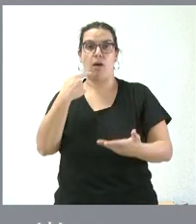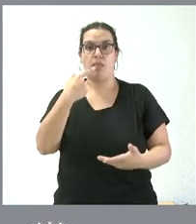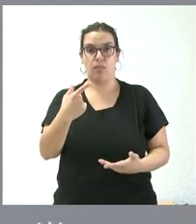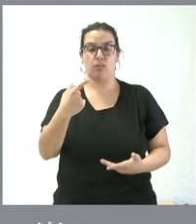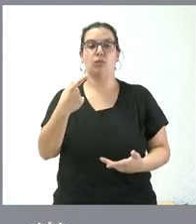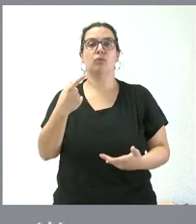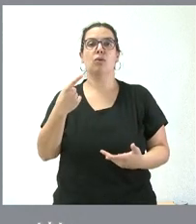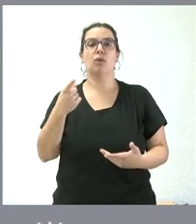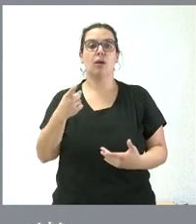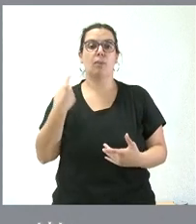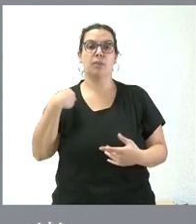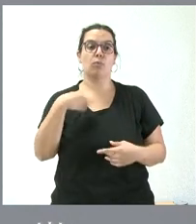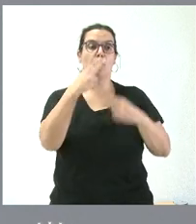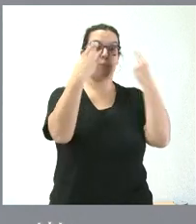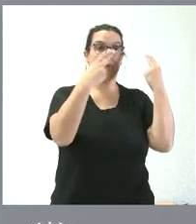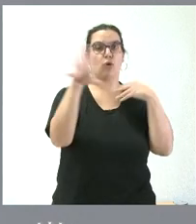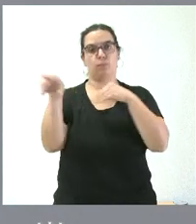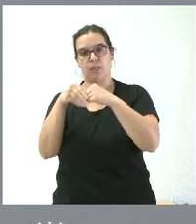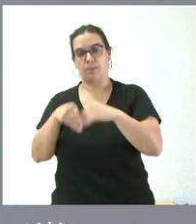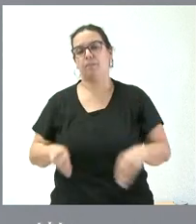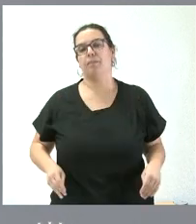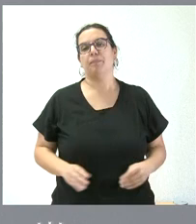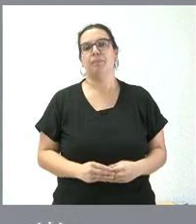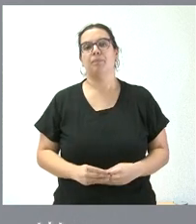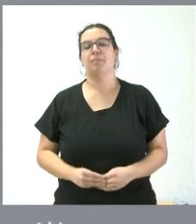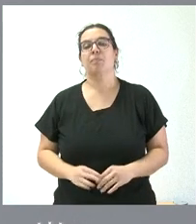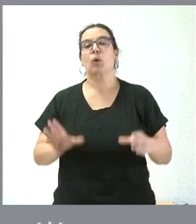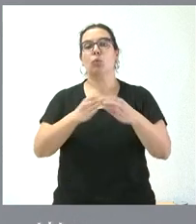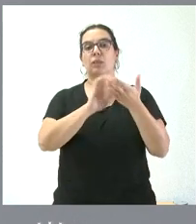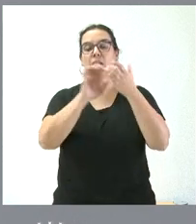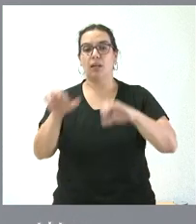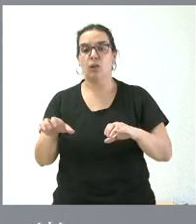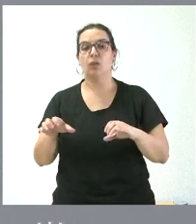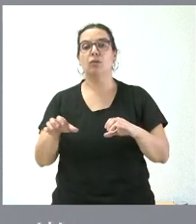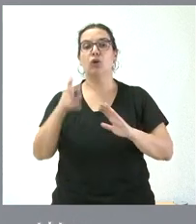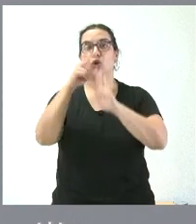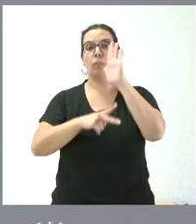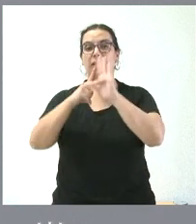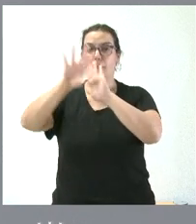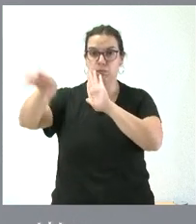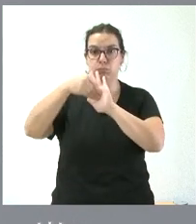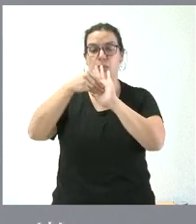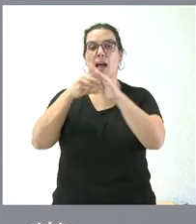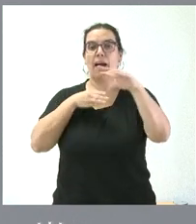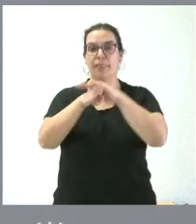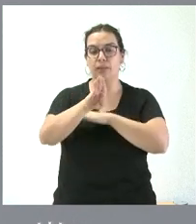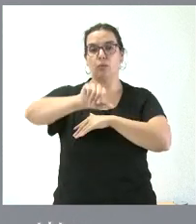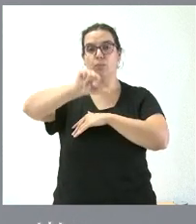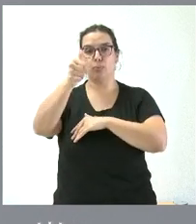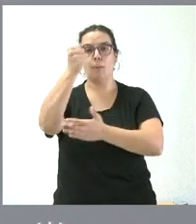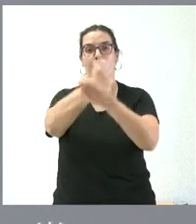que es complementaria a lo de los centros públicos la junta Integra en una misma Norma el acceso la admisión y la